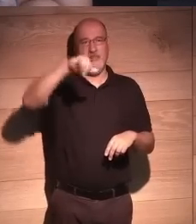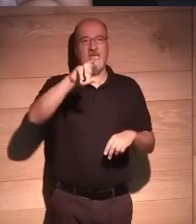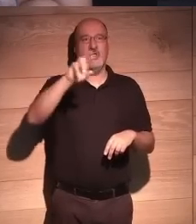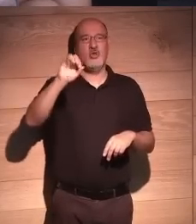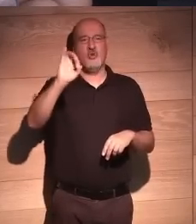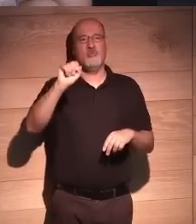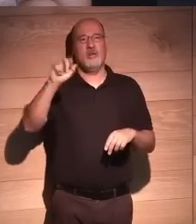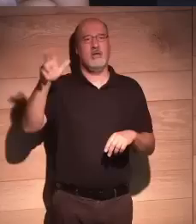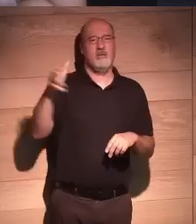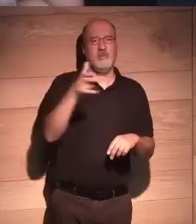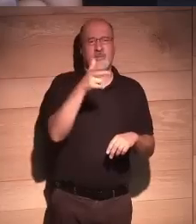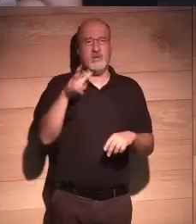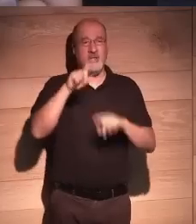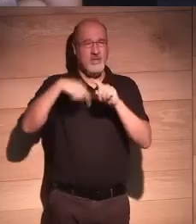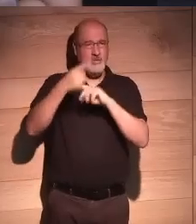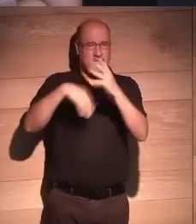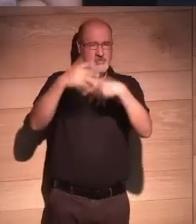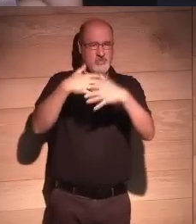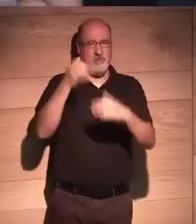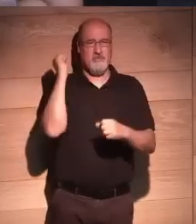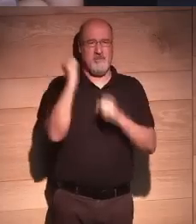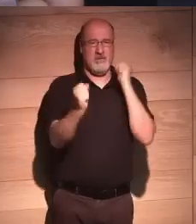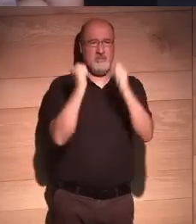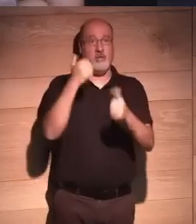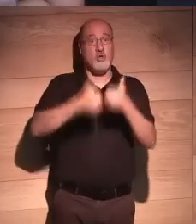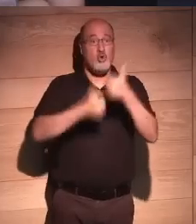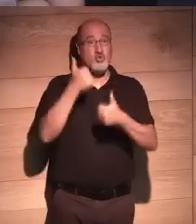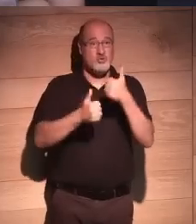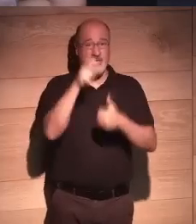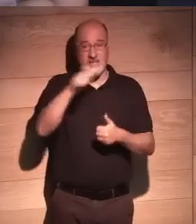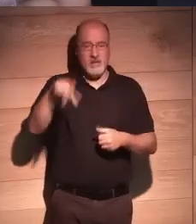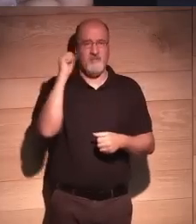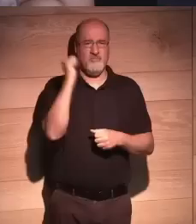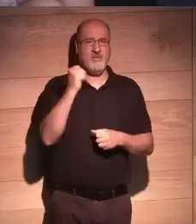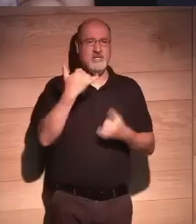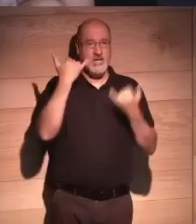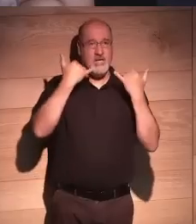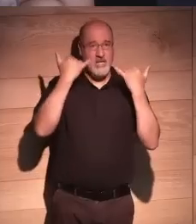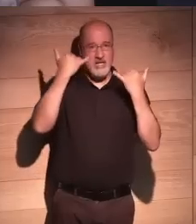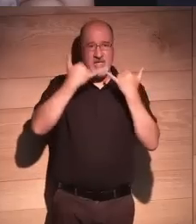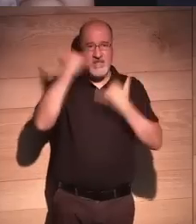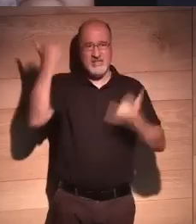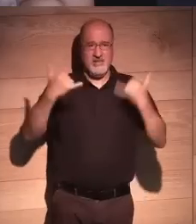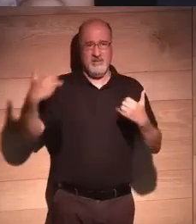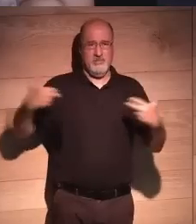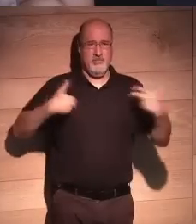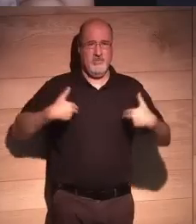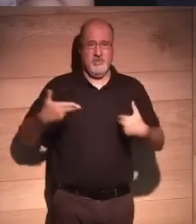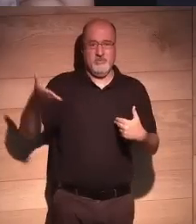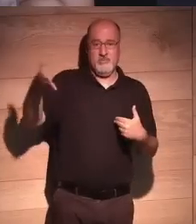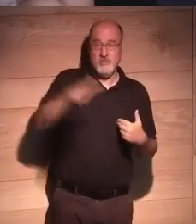terminan matando al concursante, dándole descargas eléctricas, que luego es mentira y tal. Es decir, vamos a llegar a eso. Y hay una cosa que a mí